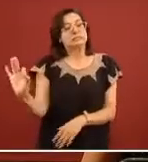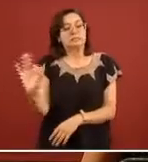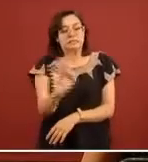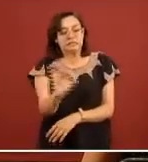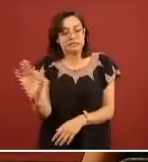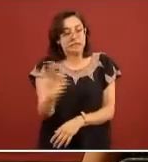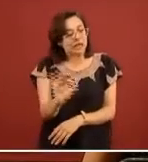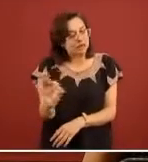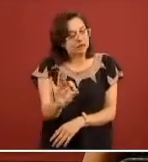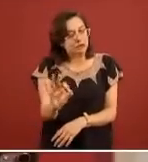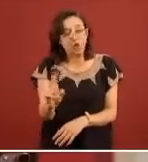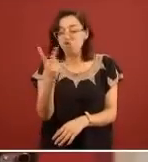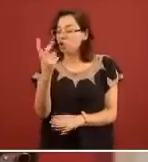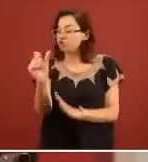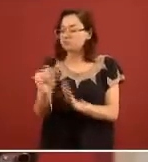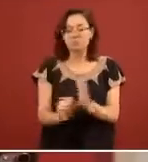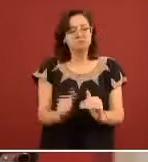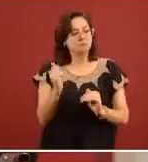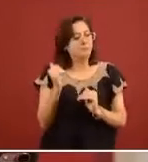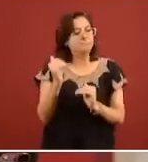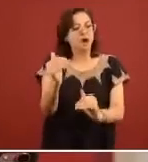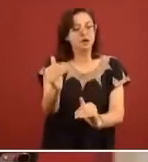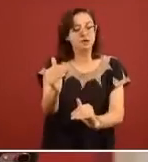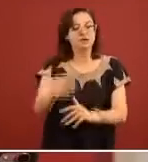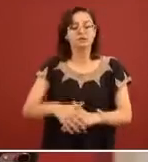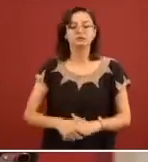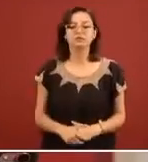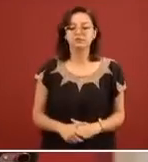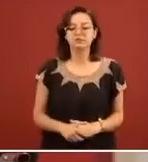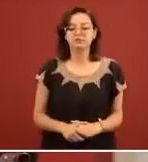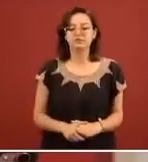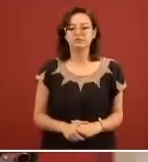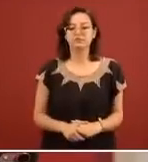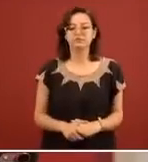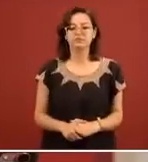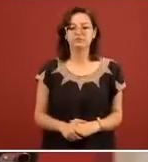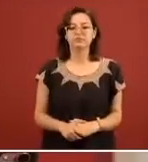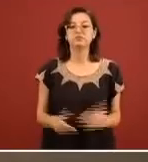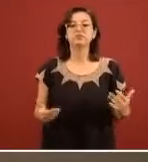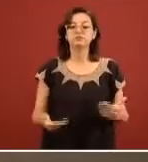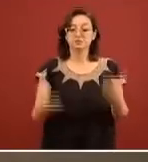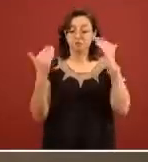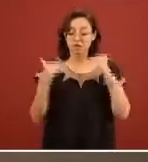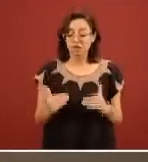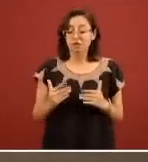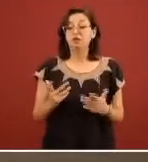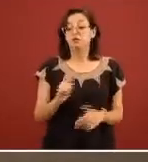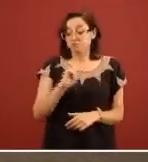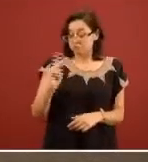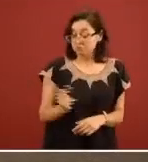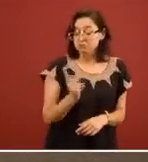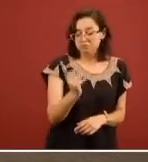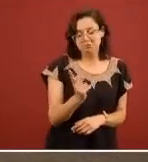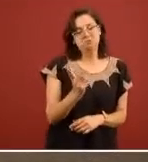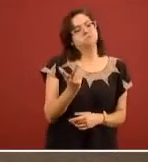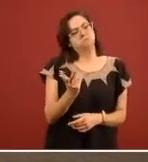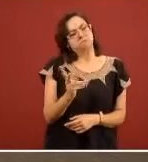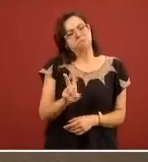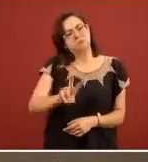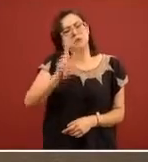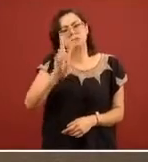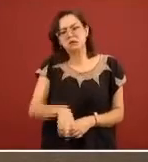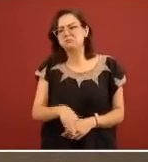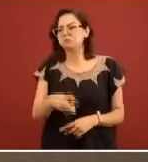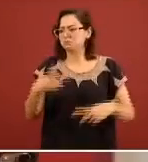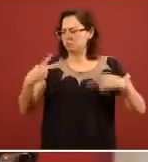extremadamente indispensable, necesario. Regresando a su pregunta, que me parece enteramente válida, podemos traer a